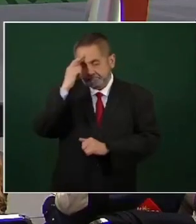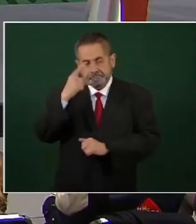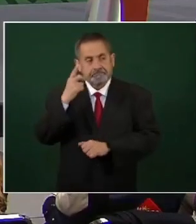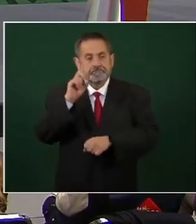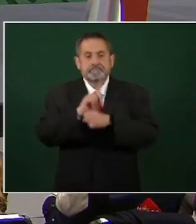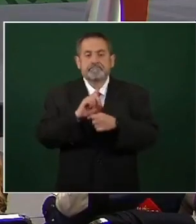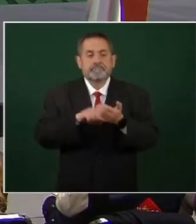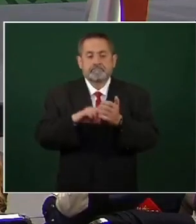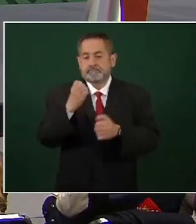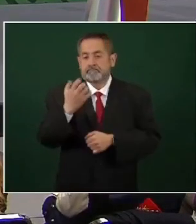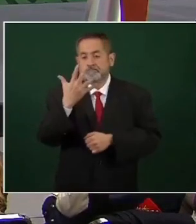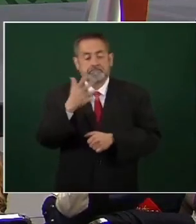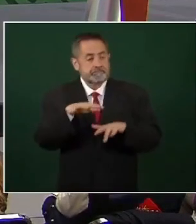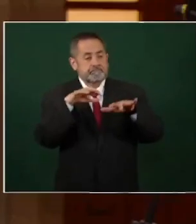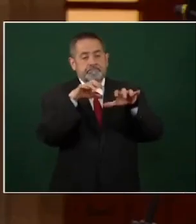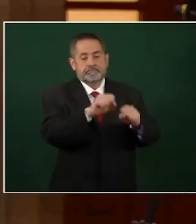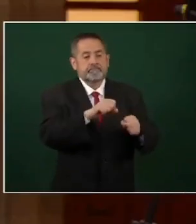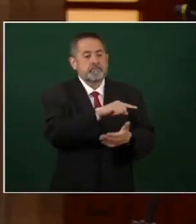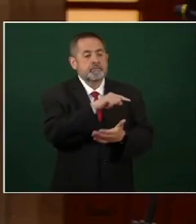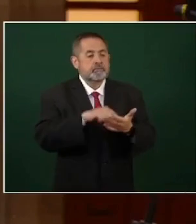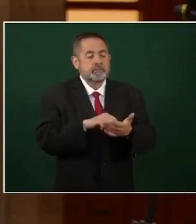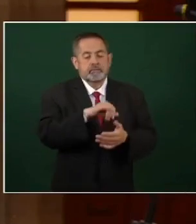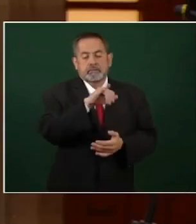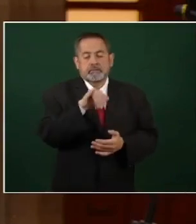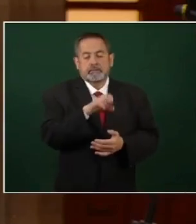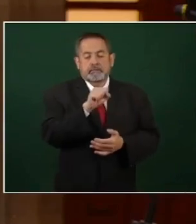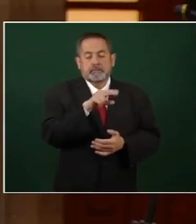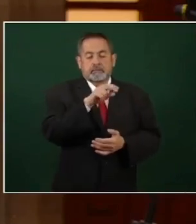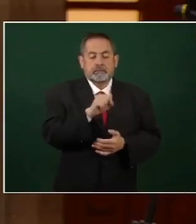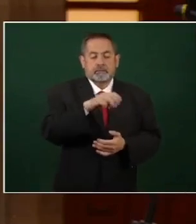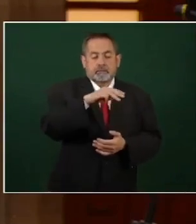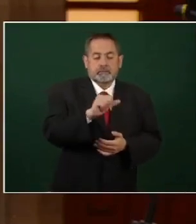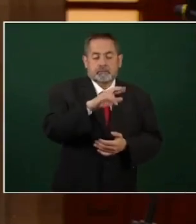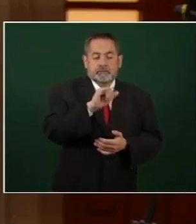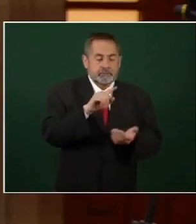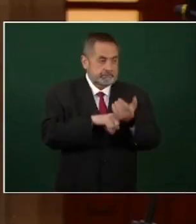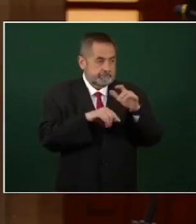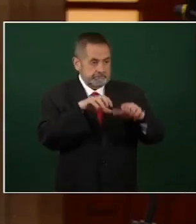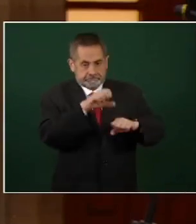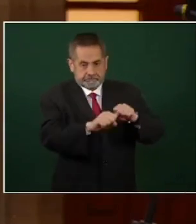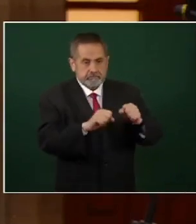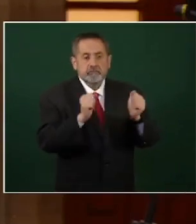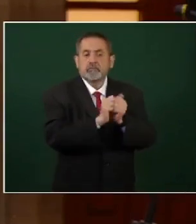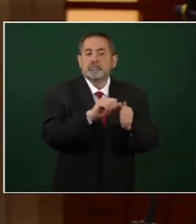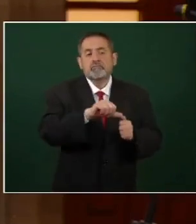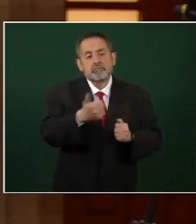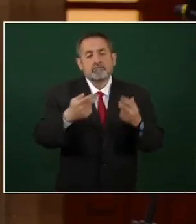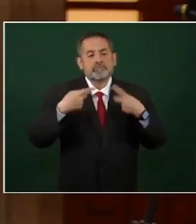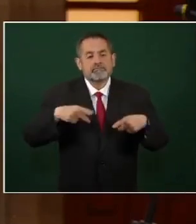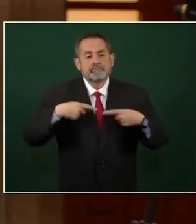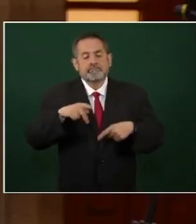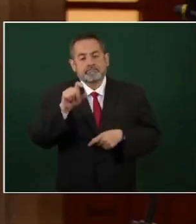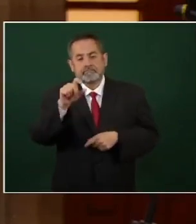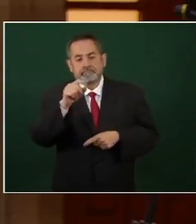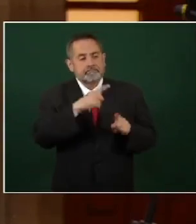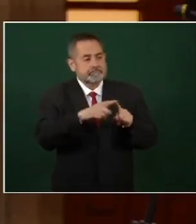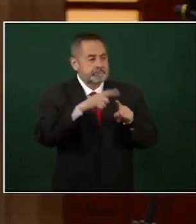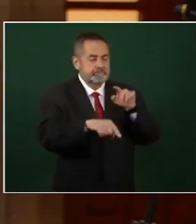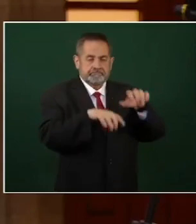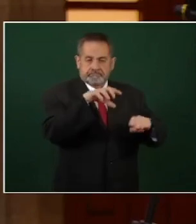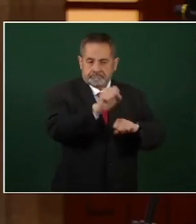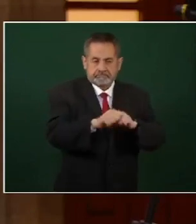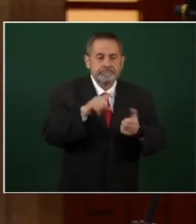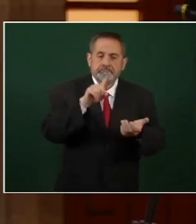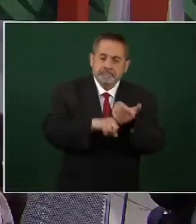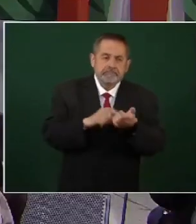en la sindicatura de Jesús María. Junto con él se detuvo a 20 personas más, a quienes se les aseguraron drogas, armas